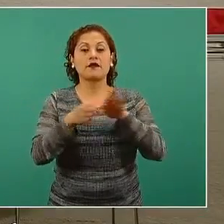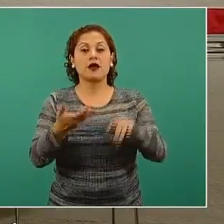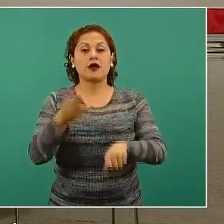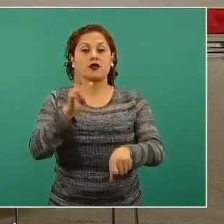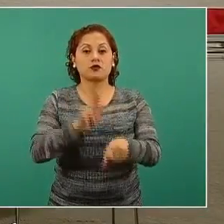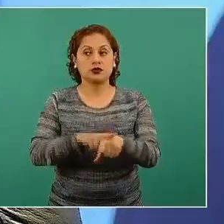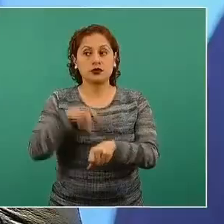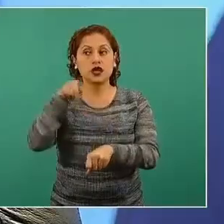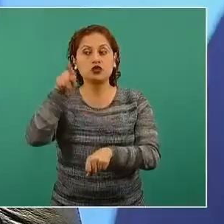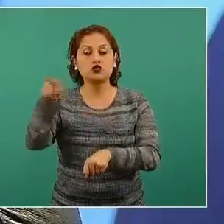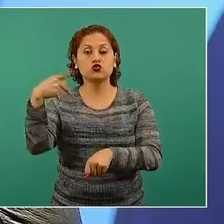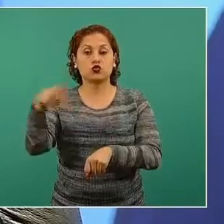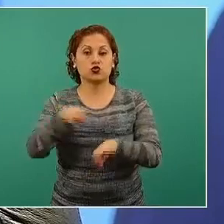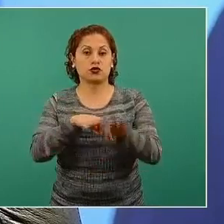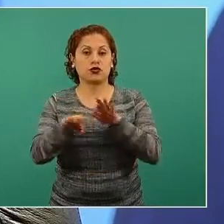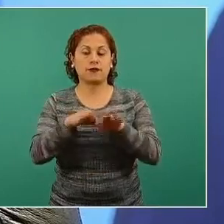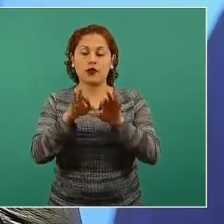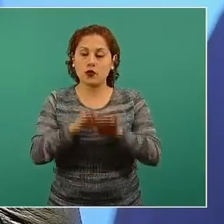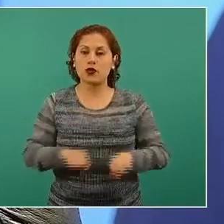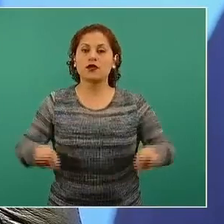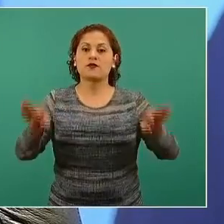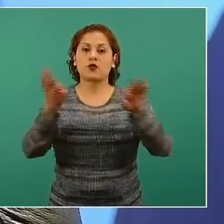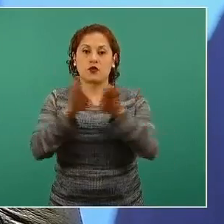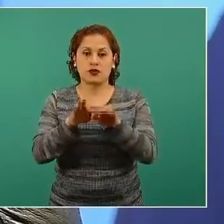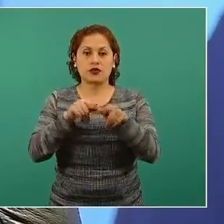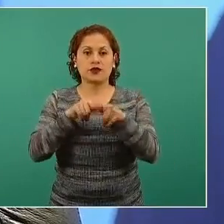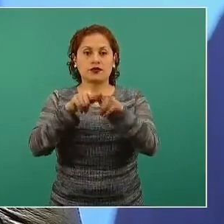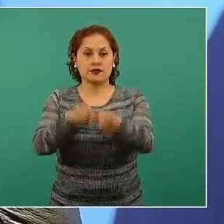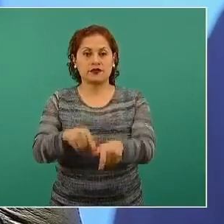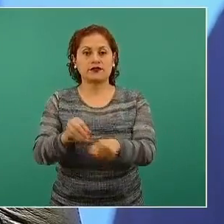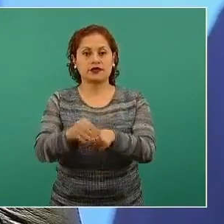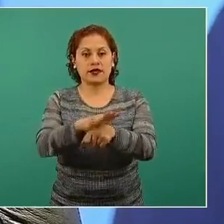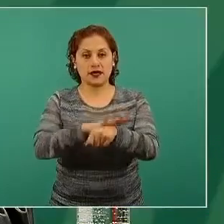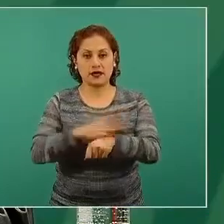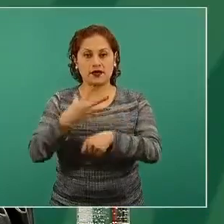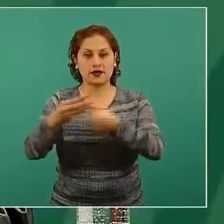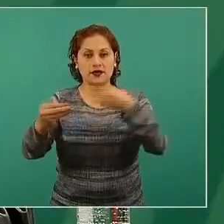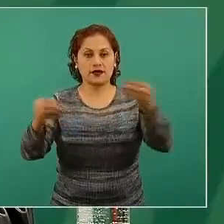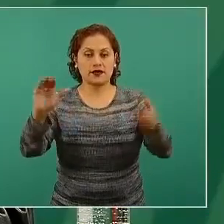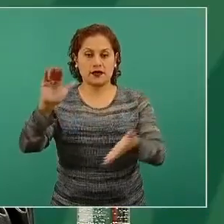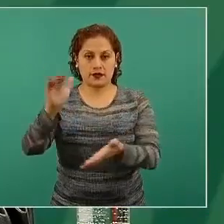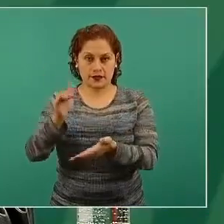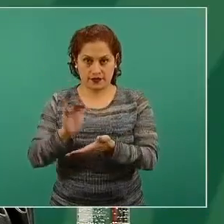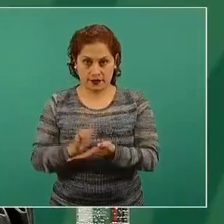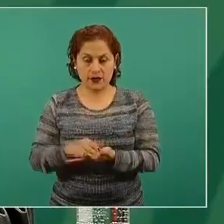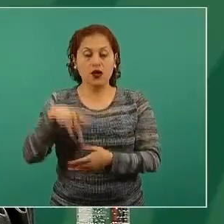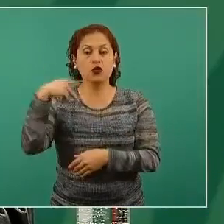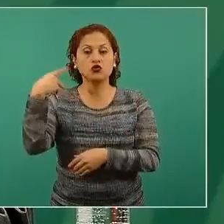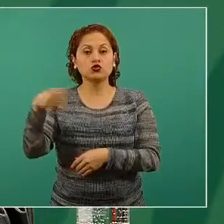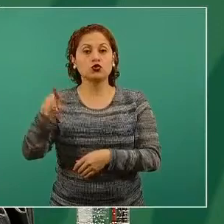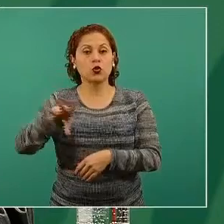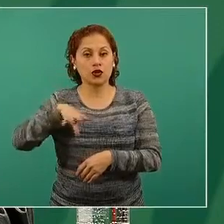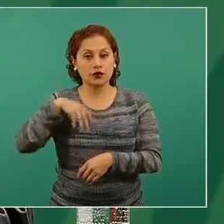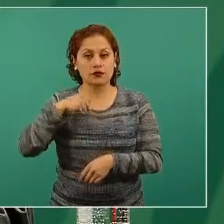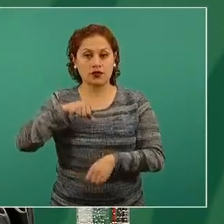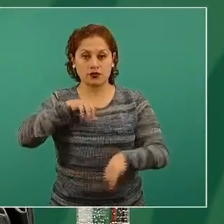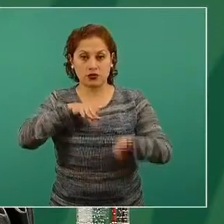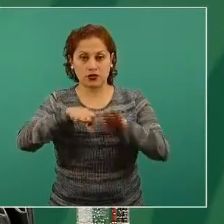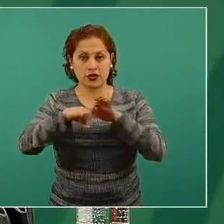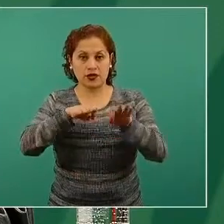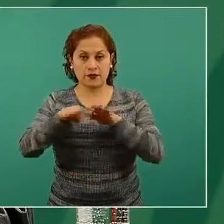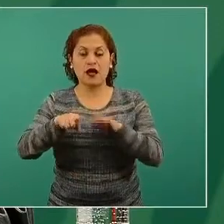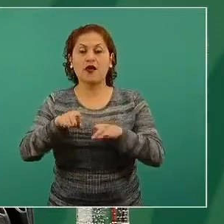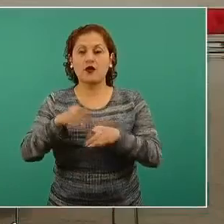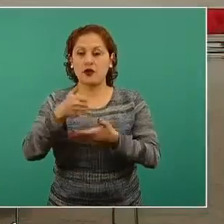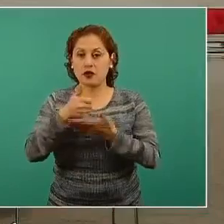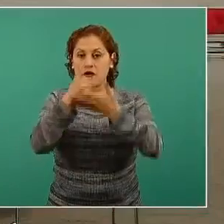en esta pandemia de COVID y sobre todo todos los aportes que darán a la población y a la salud del pueblo de